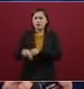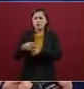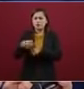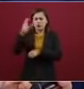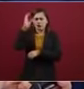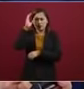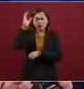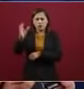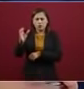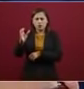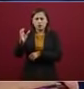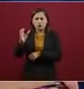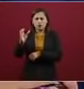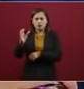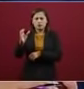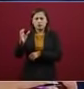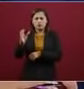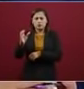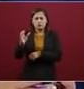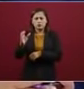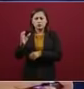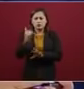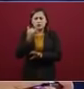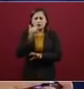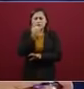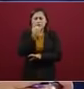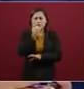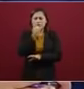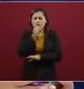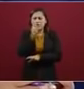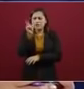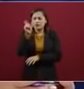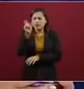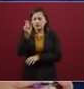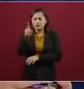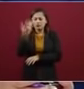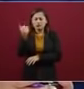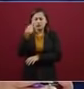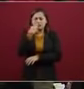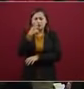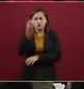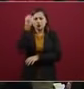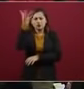esta, a ver, se me acaba de olvidar el término que utilizó,